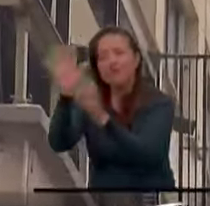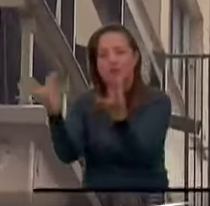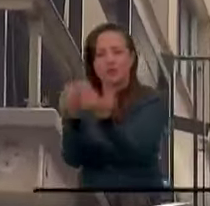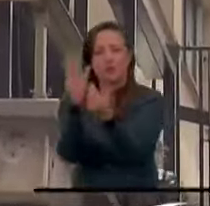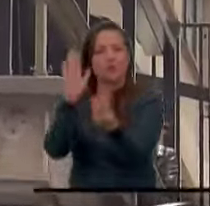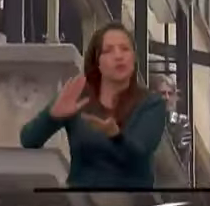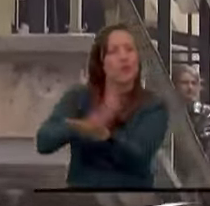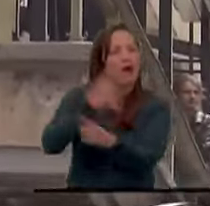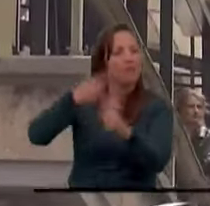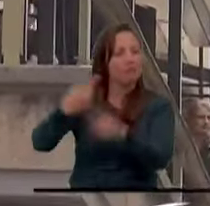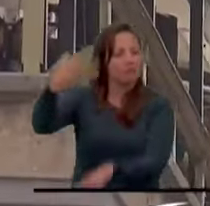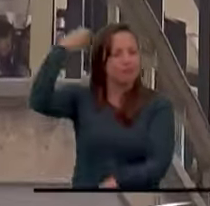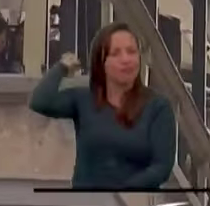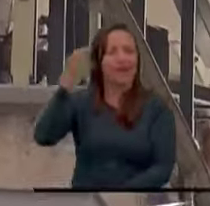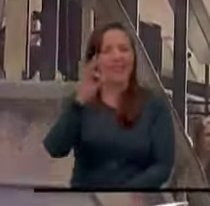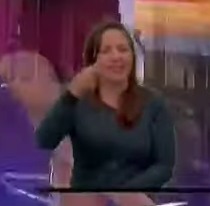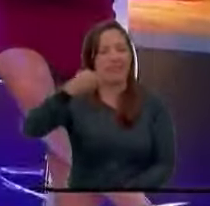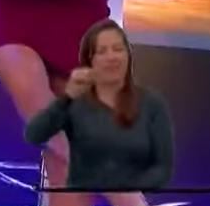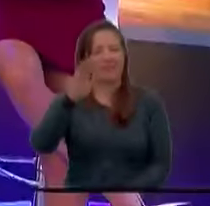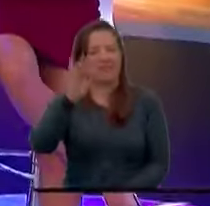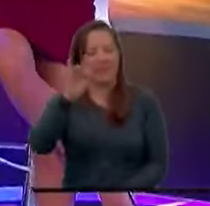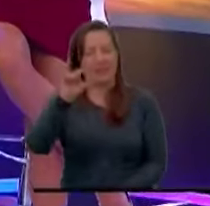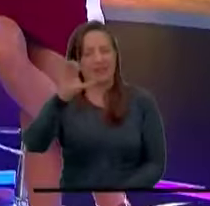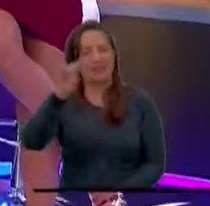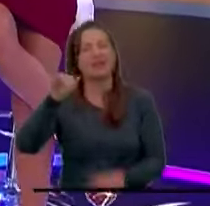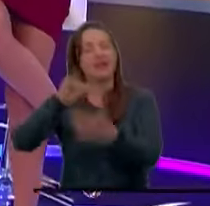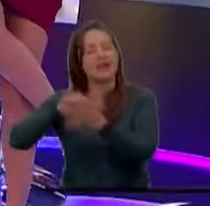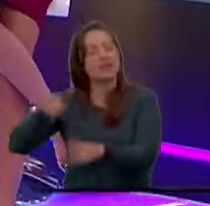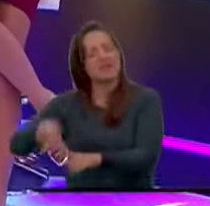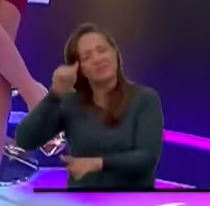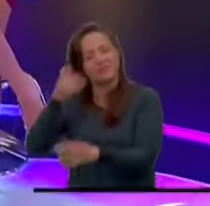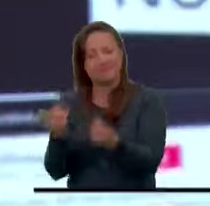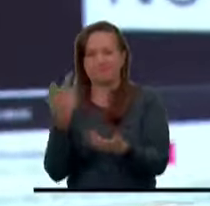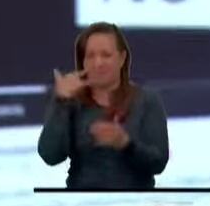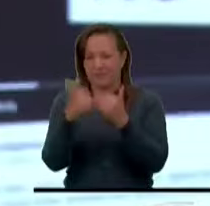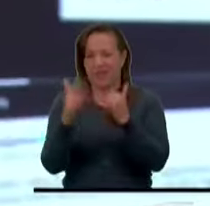Dani, gracias. Y a esta hora extender.